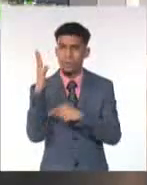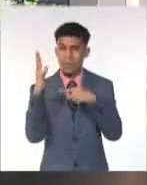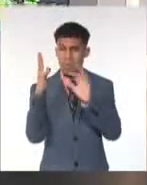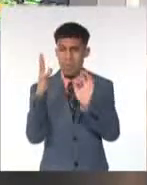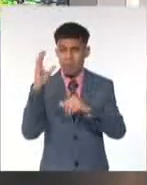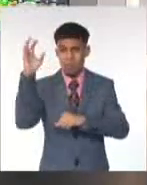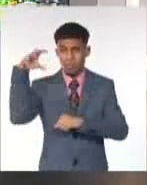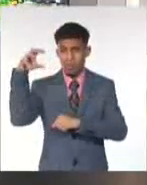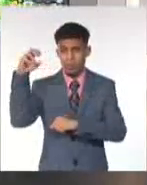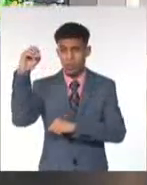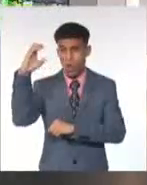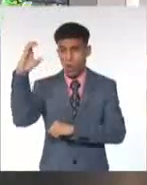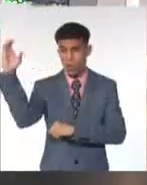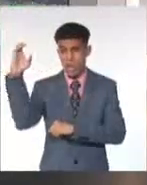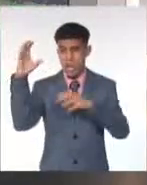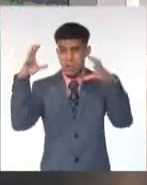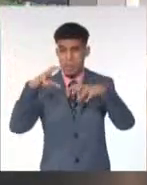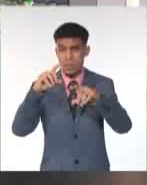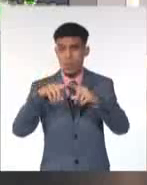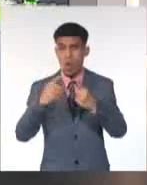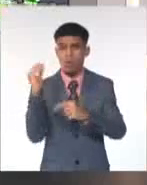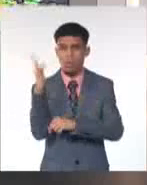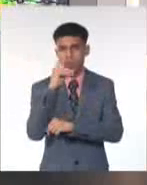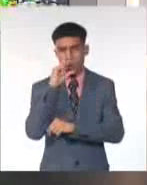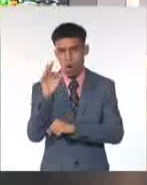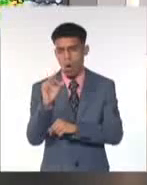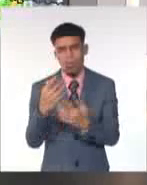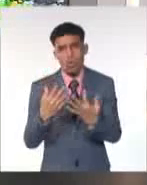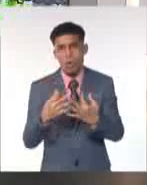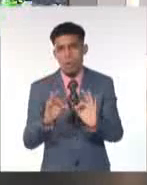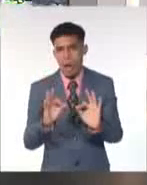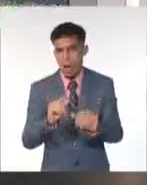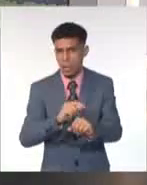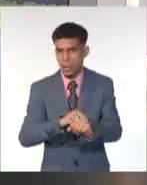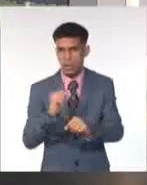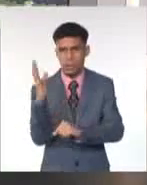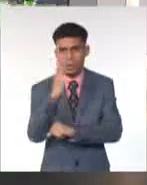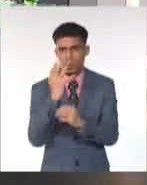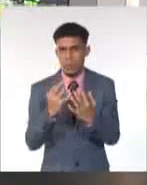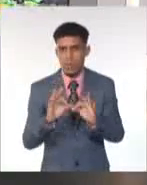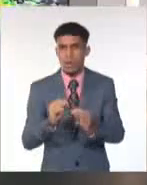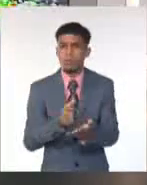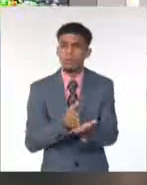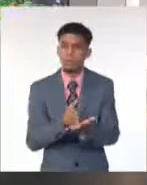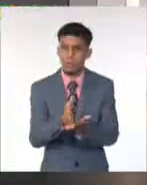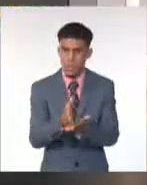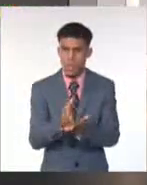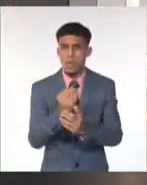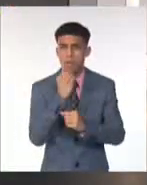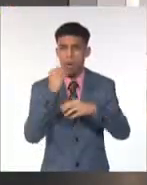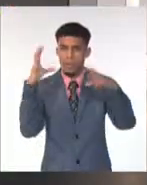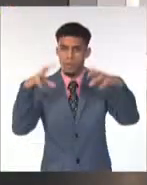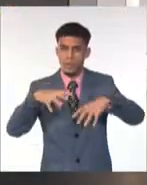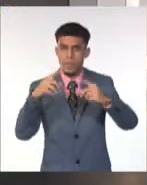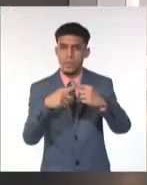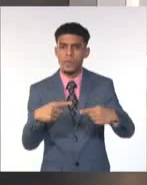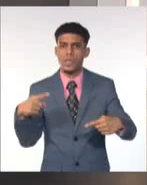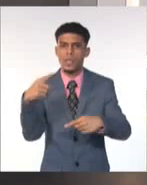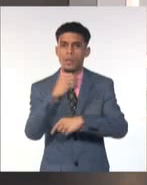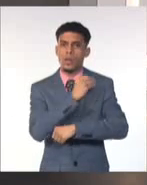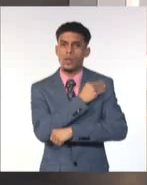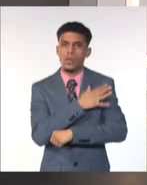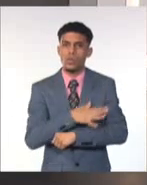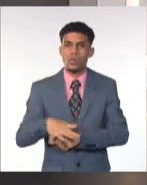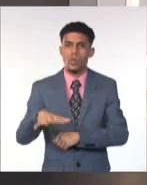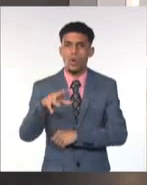pueden ver, prácticamente en el resto del territorio nacional las lluvias han sido mucho más aisladas. Las condiciones van a continuar siendo favorables para la lluvia, sobre todo en zonas de la